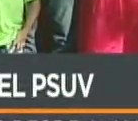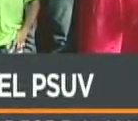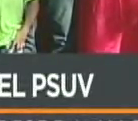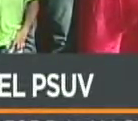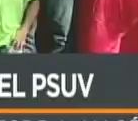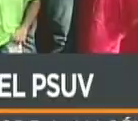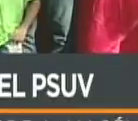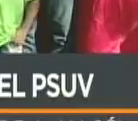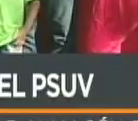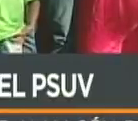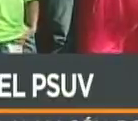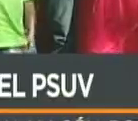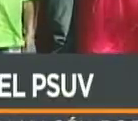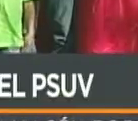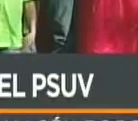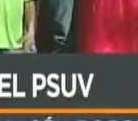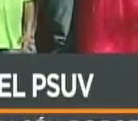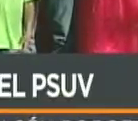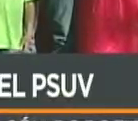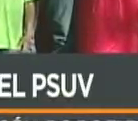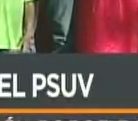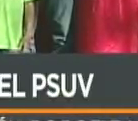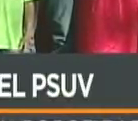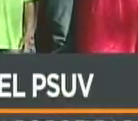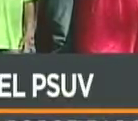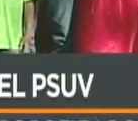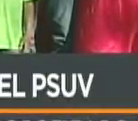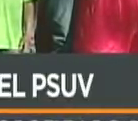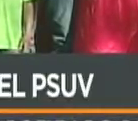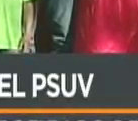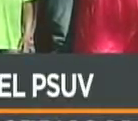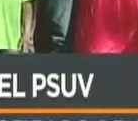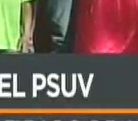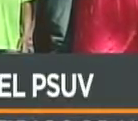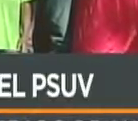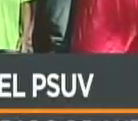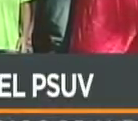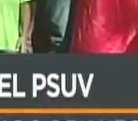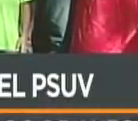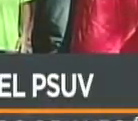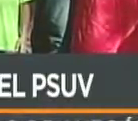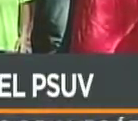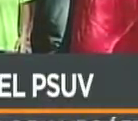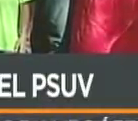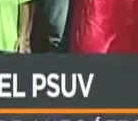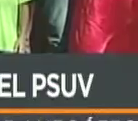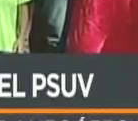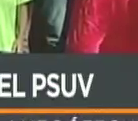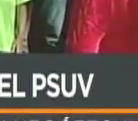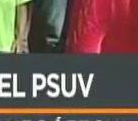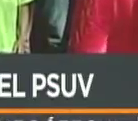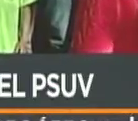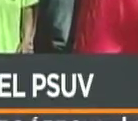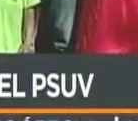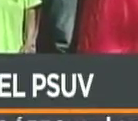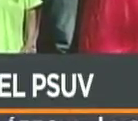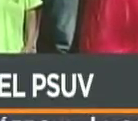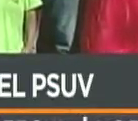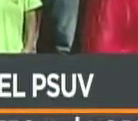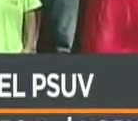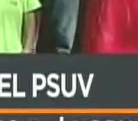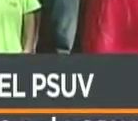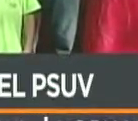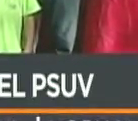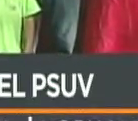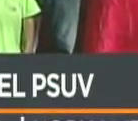Piñate, Ernesto Villegas, Carolina, etcétera, etcétera. Compañeros, un saludo a